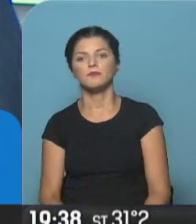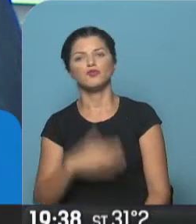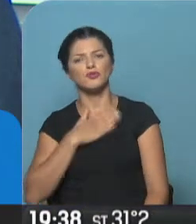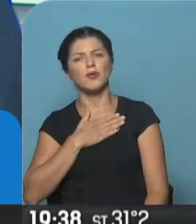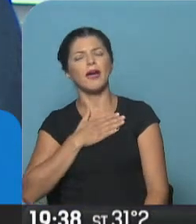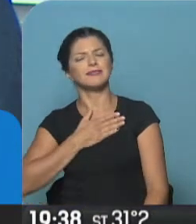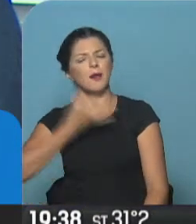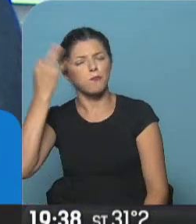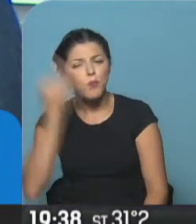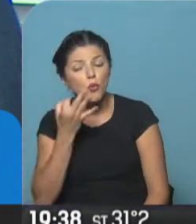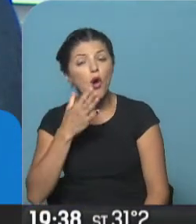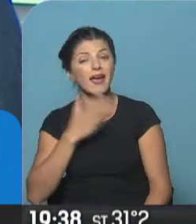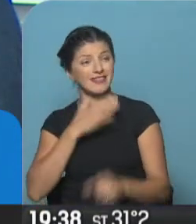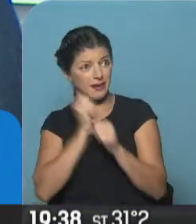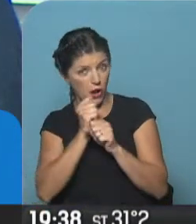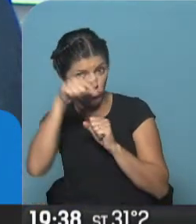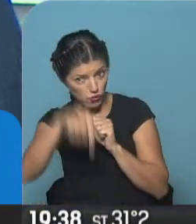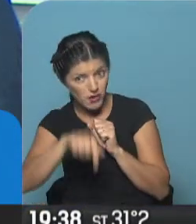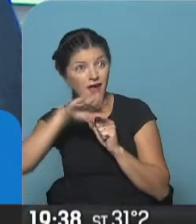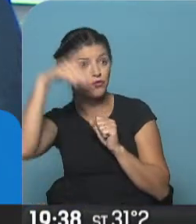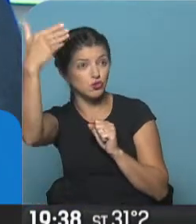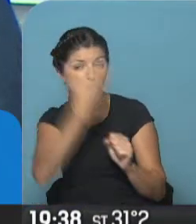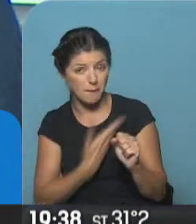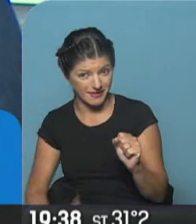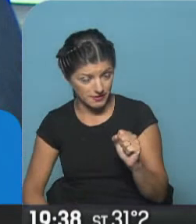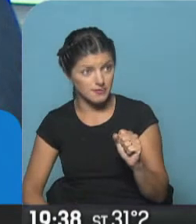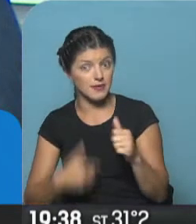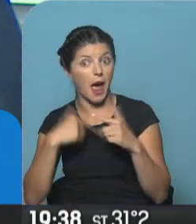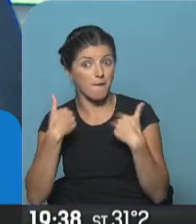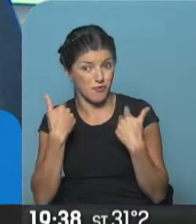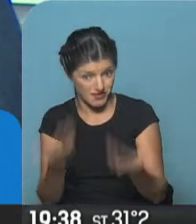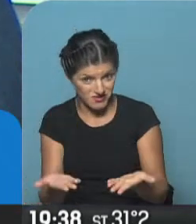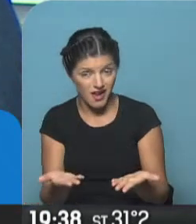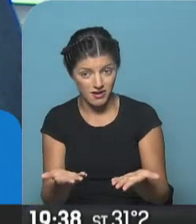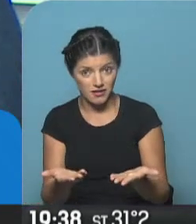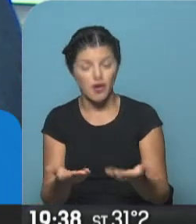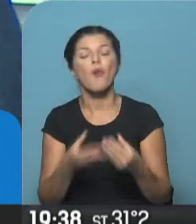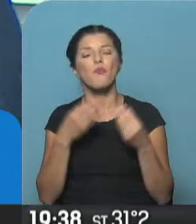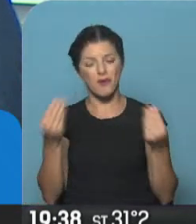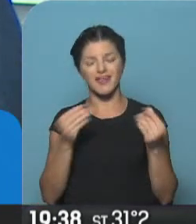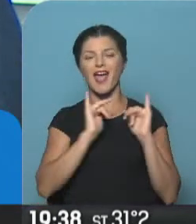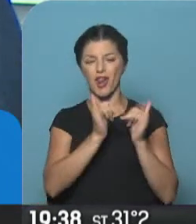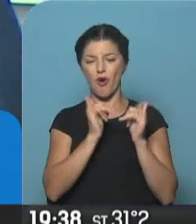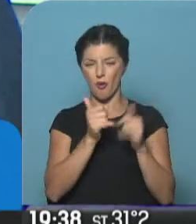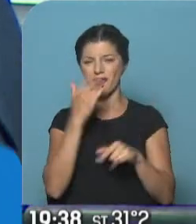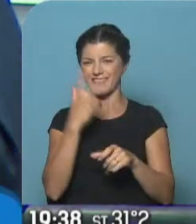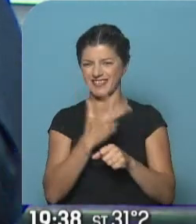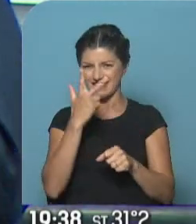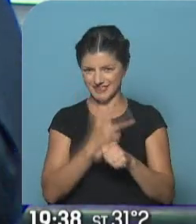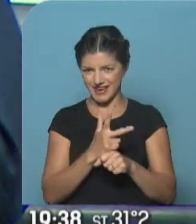quedar al futuro presidente. Porque los infantos juveniles van a llevar su tiempo.